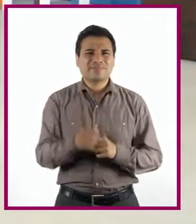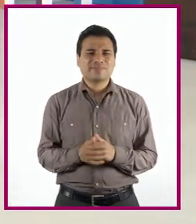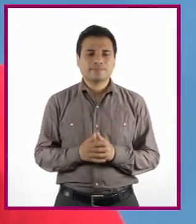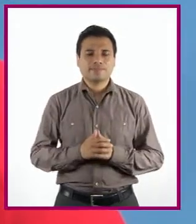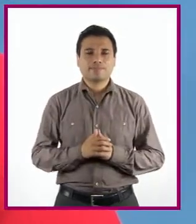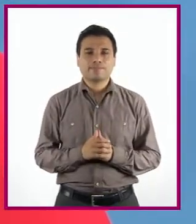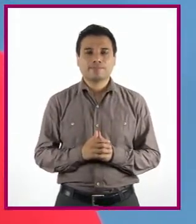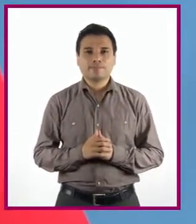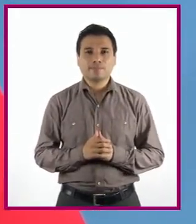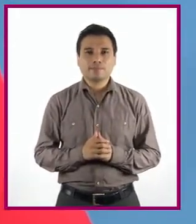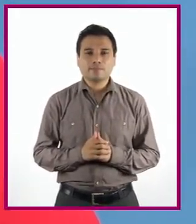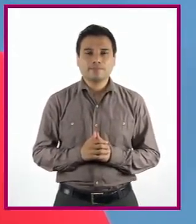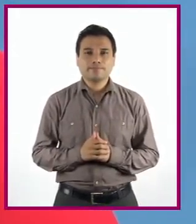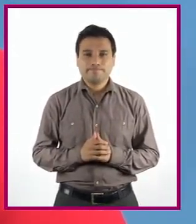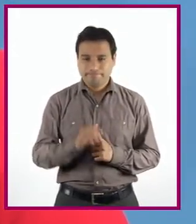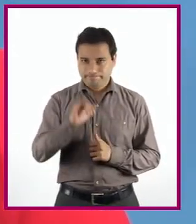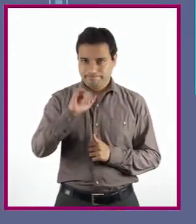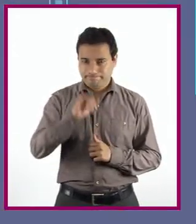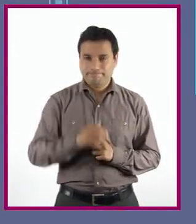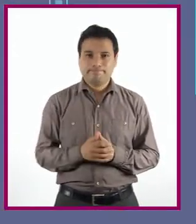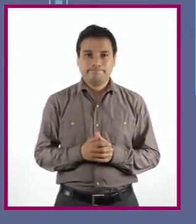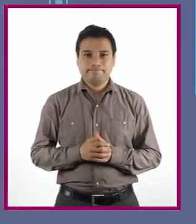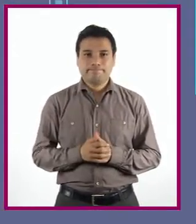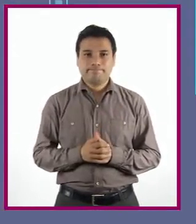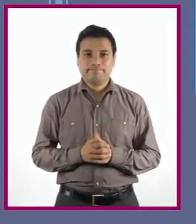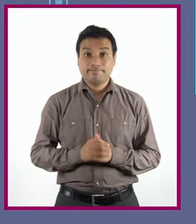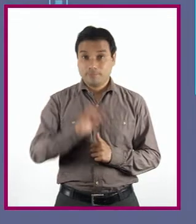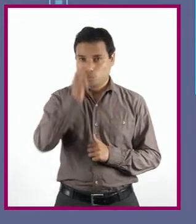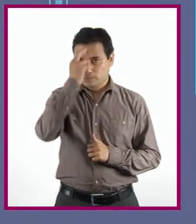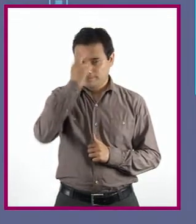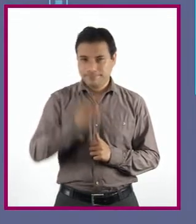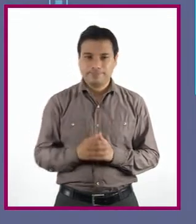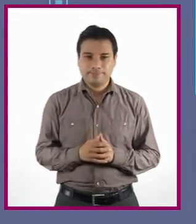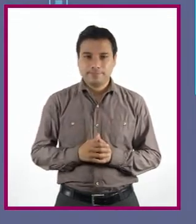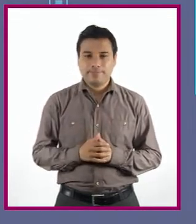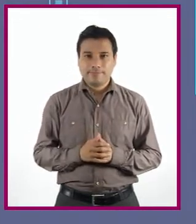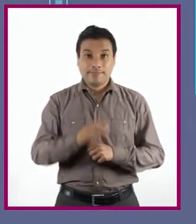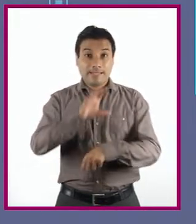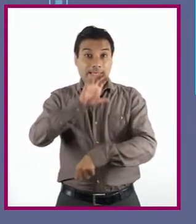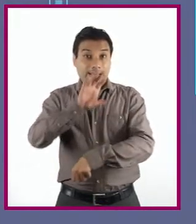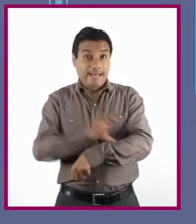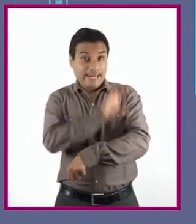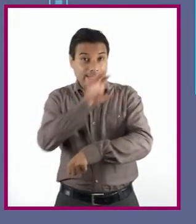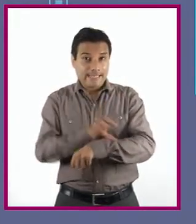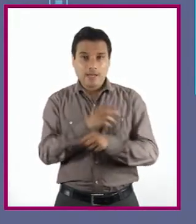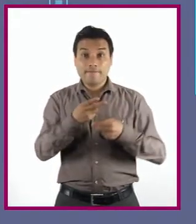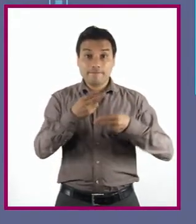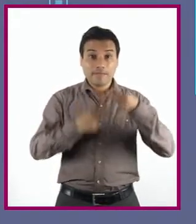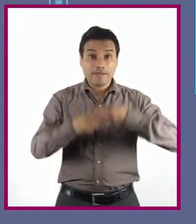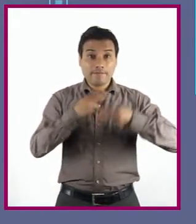favor? Claro que sí, Nadia. Recordemos que las fuentes de energía no renovables, como el